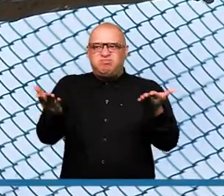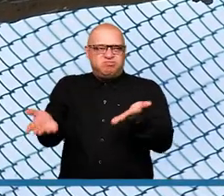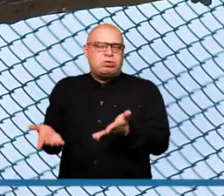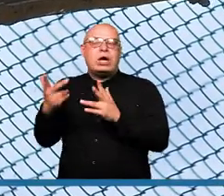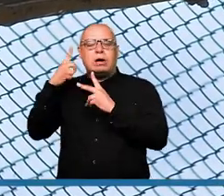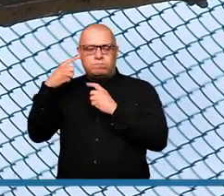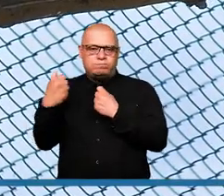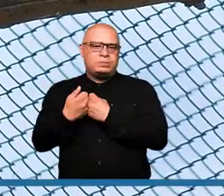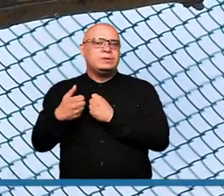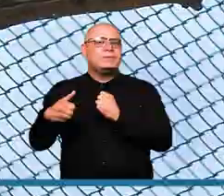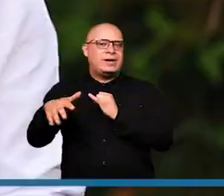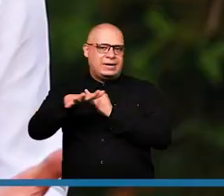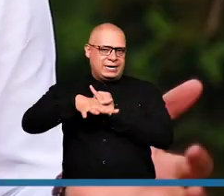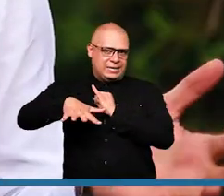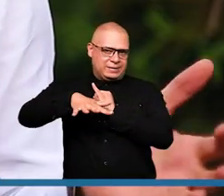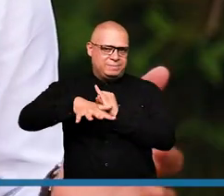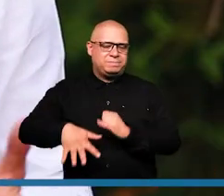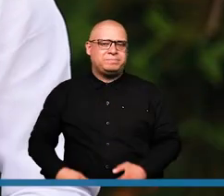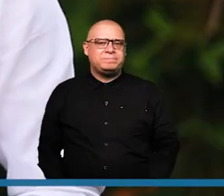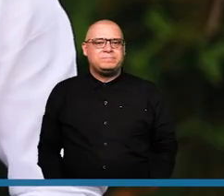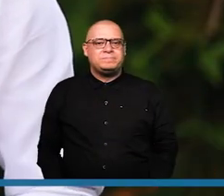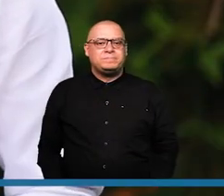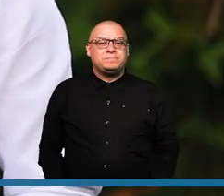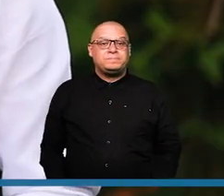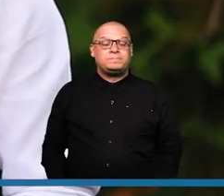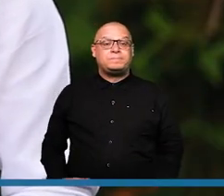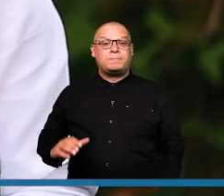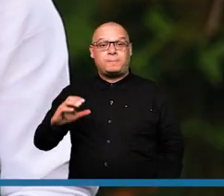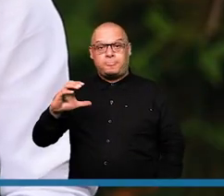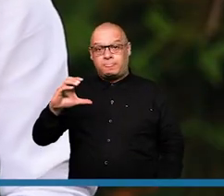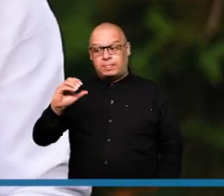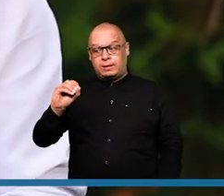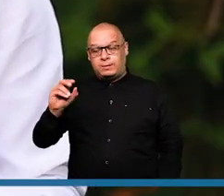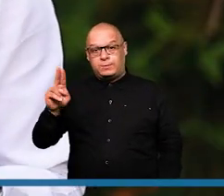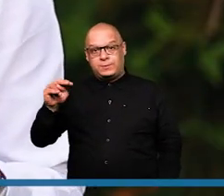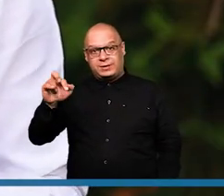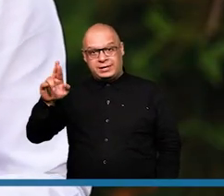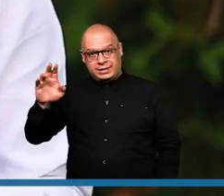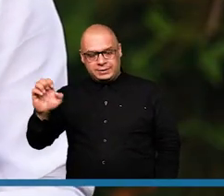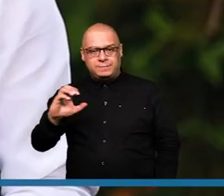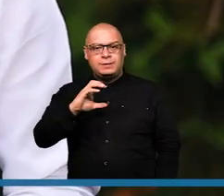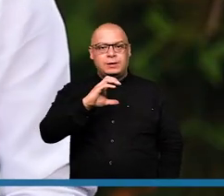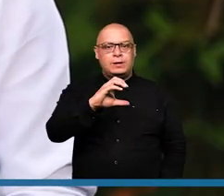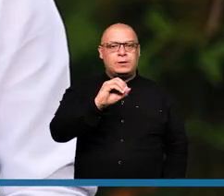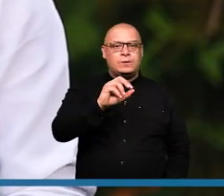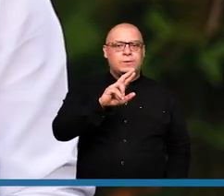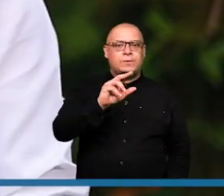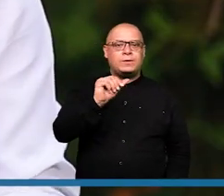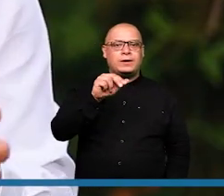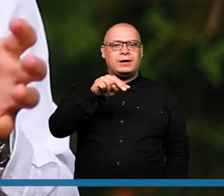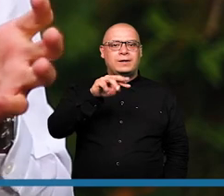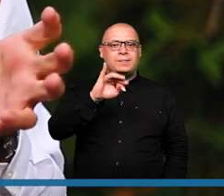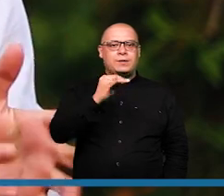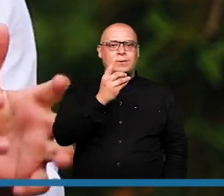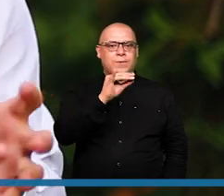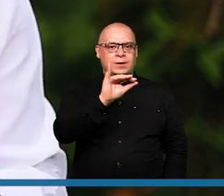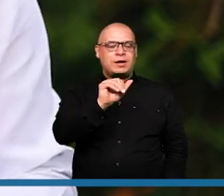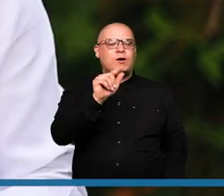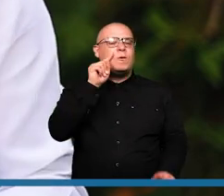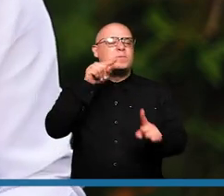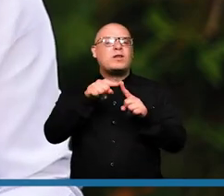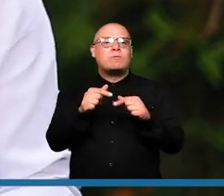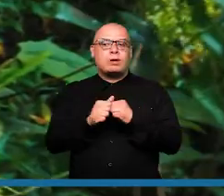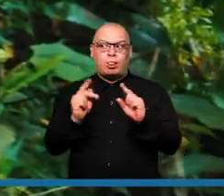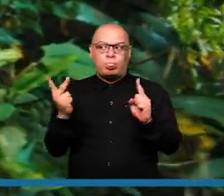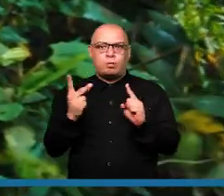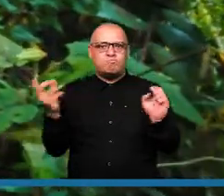ellos. Cornare y Corantioquia tienen un fiel propósito y es trabajar de manera articulada para la protección de